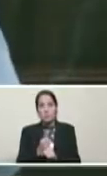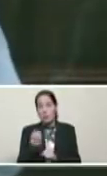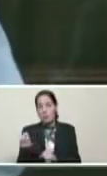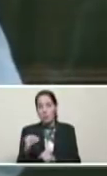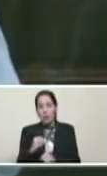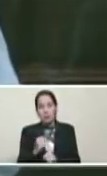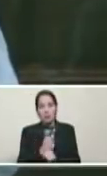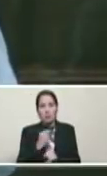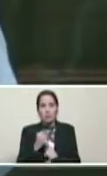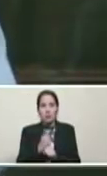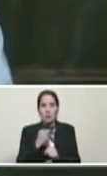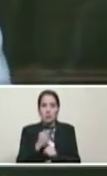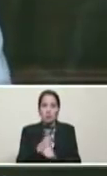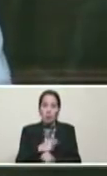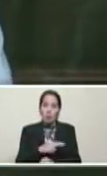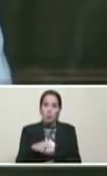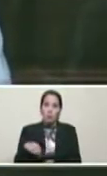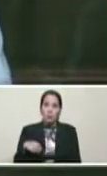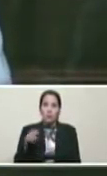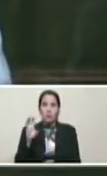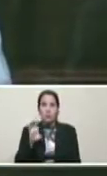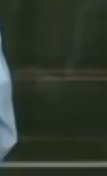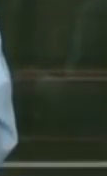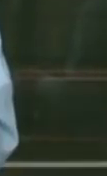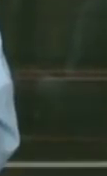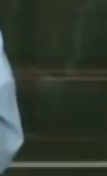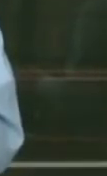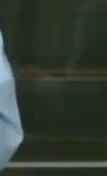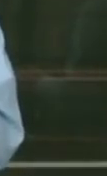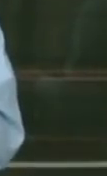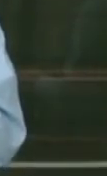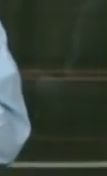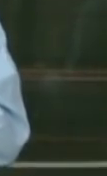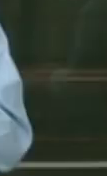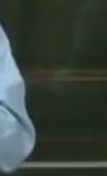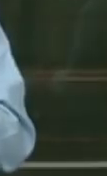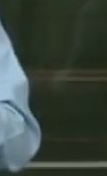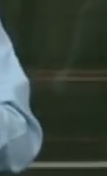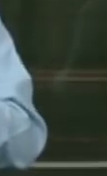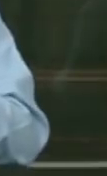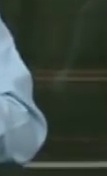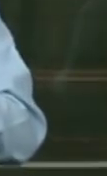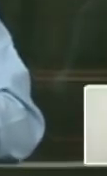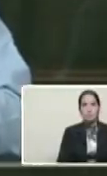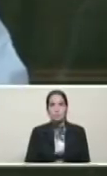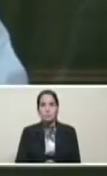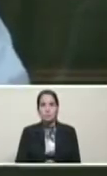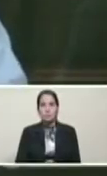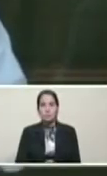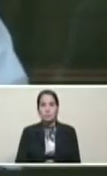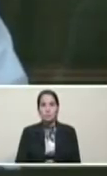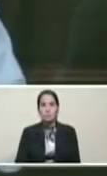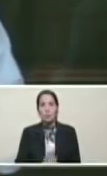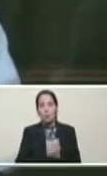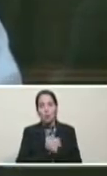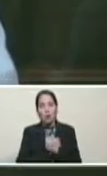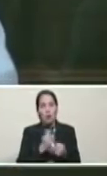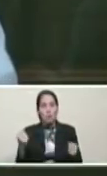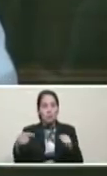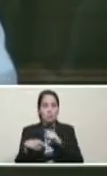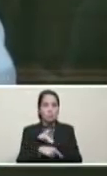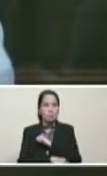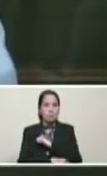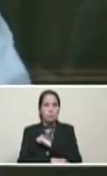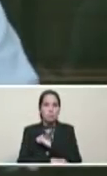trabajo por nuestra patria con amor con amor profundo con amor sincero con